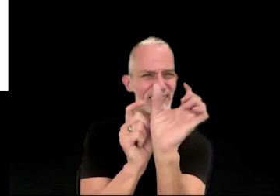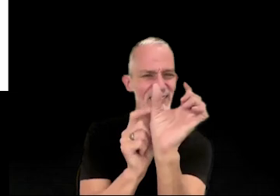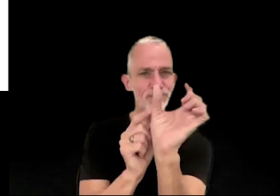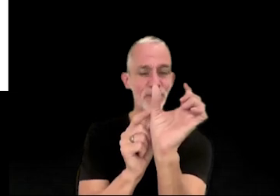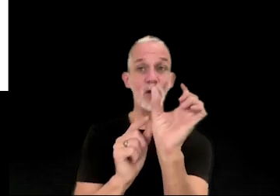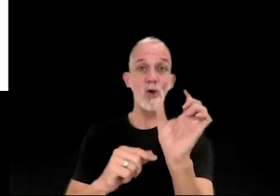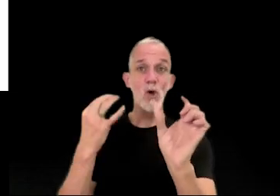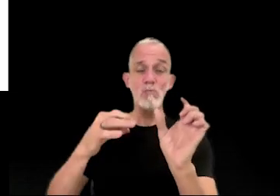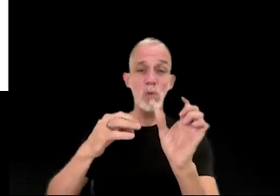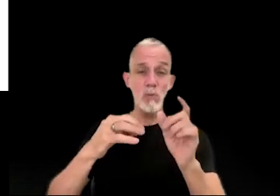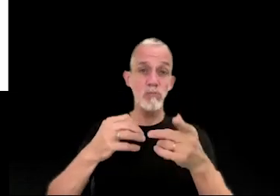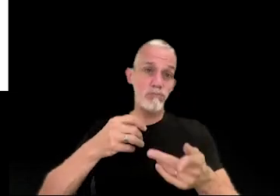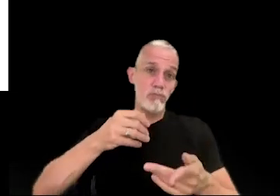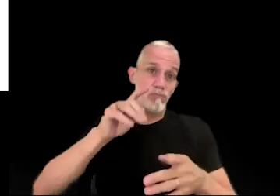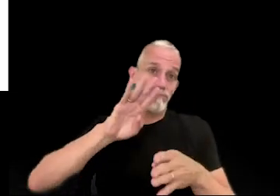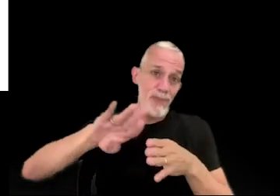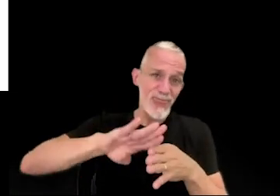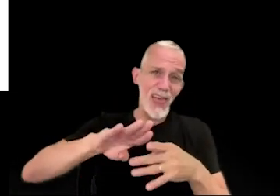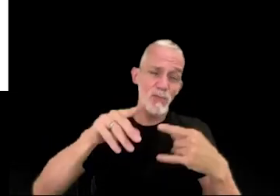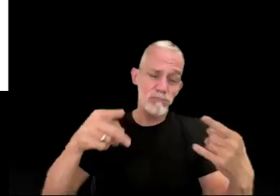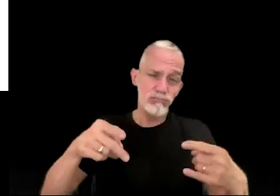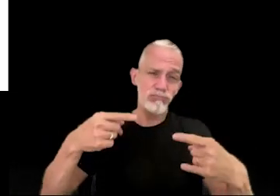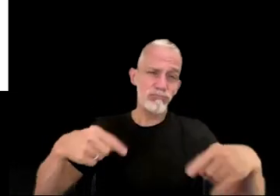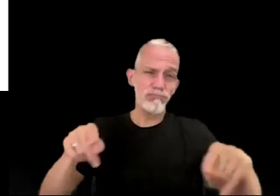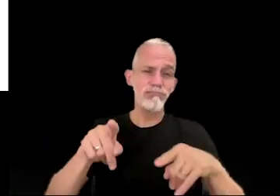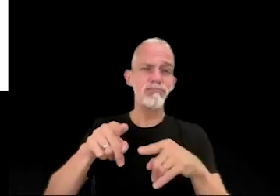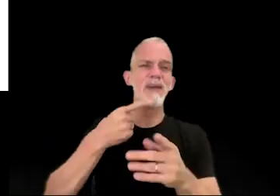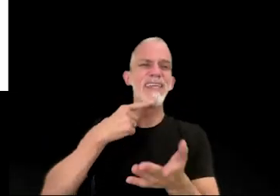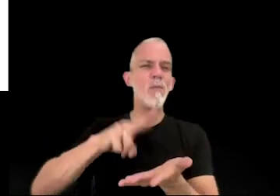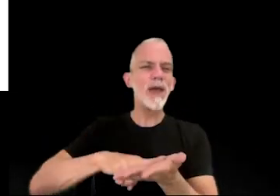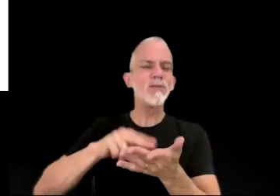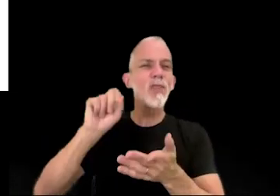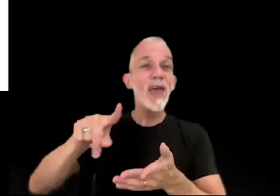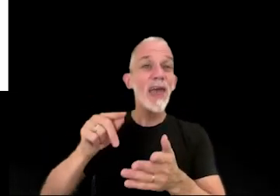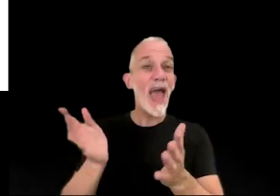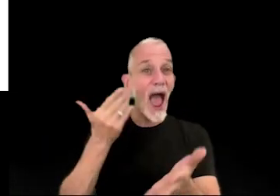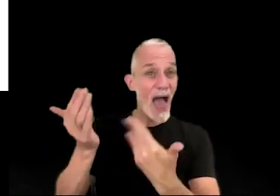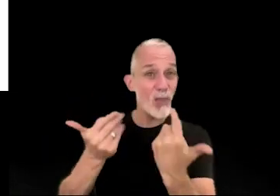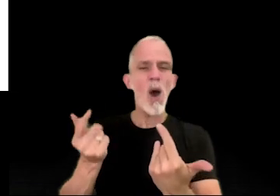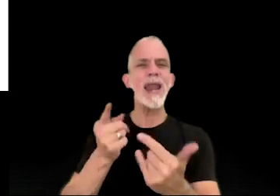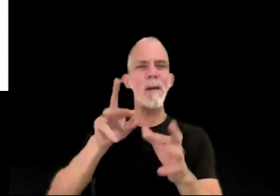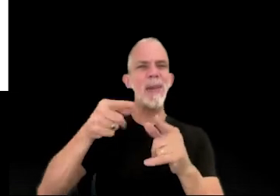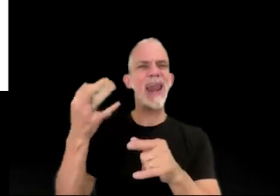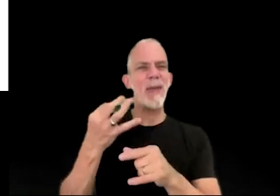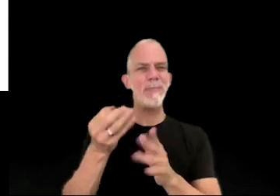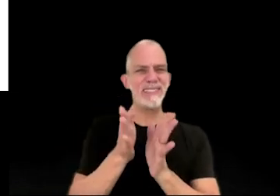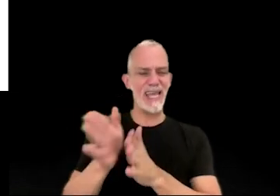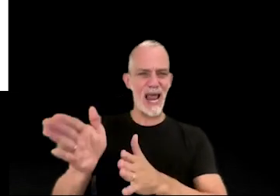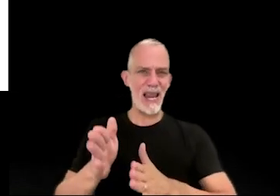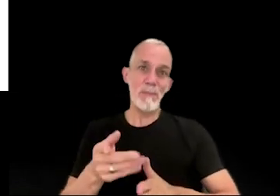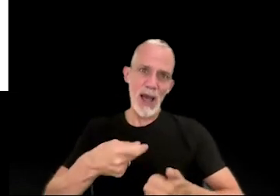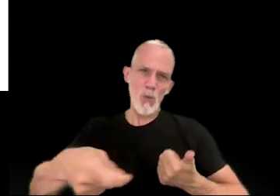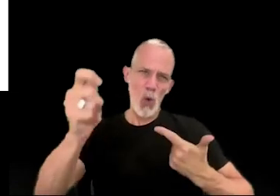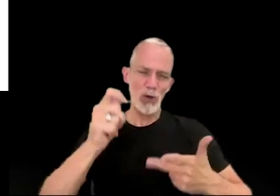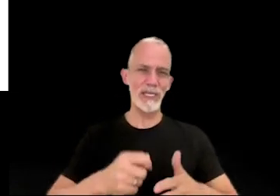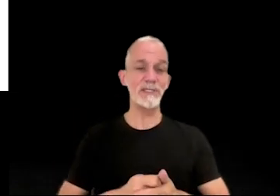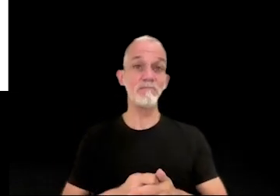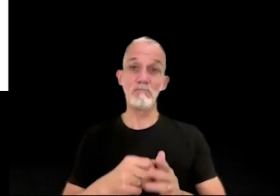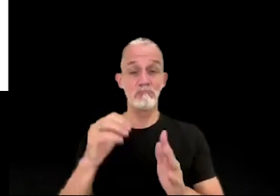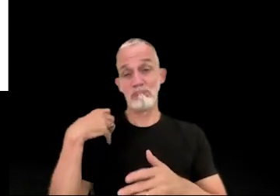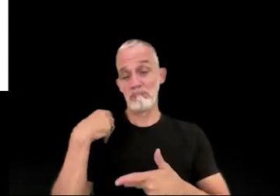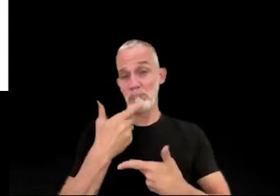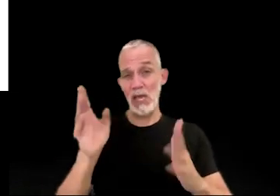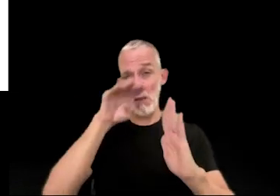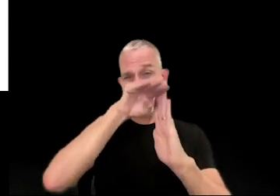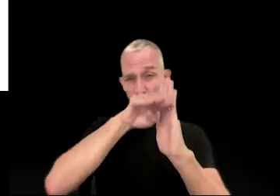obligaciones aduaneras incorporan en forma especial, en un plan de facilidades especial. Estas serían en términos generales las obligaciones que podrían